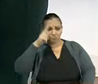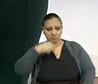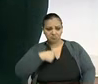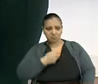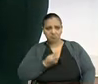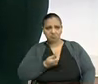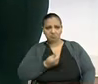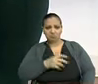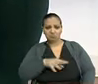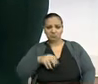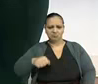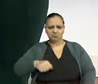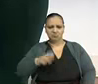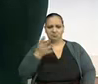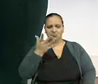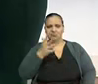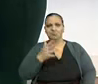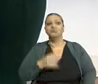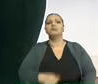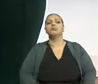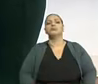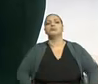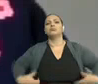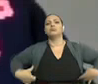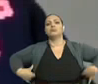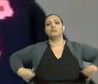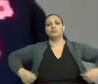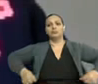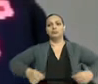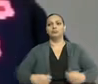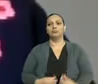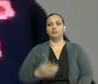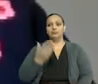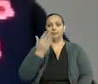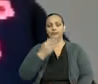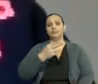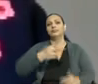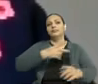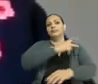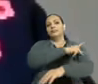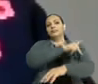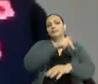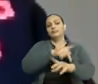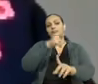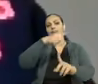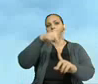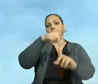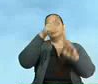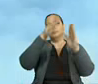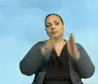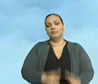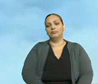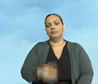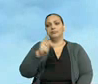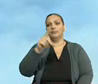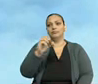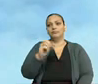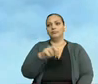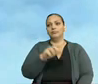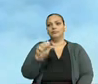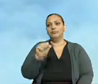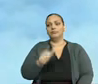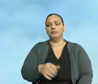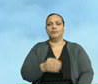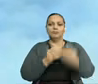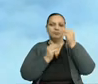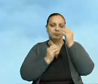y pruebas rápidas. La prefecta de Pichincha, Paola Pavón, quiere disipar de la entidad que preside el fantasma